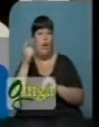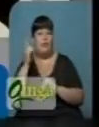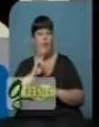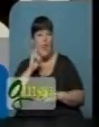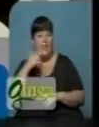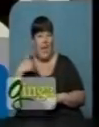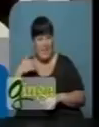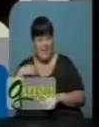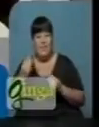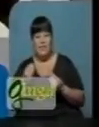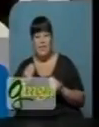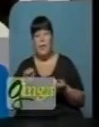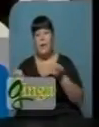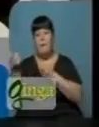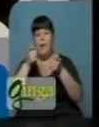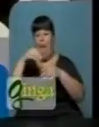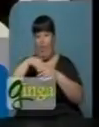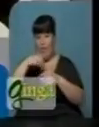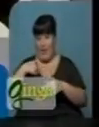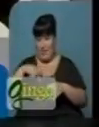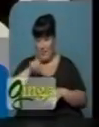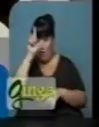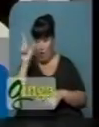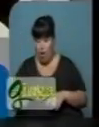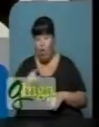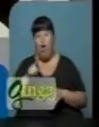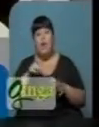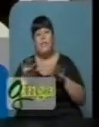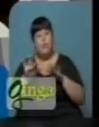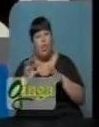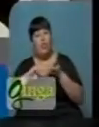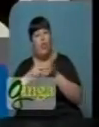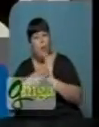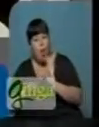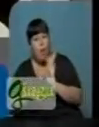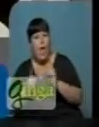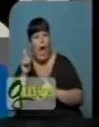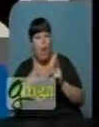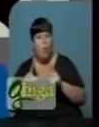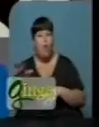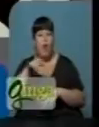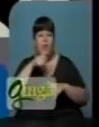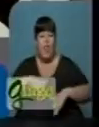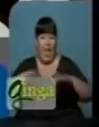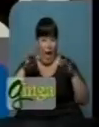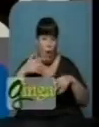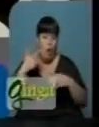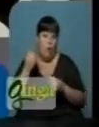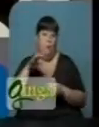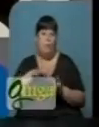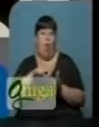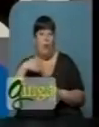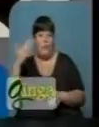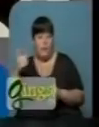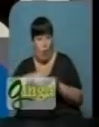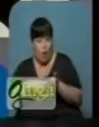lechero argentino es el mercado interno con algunas situaciones de conflicto en la zonas inundadas sobre todo provincia de buenos